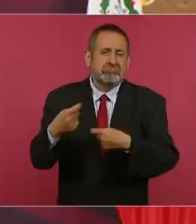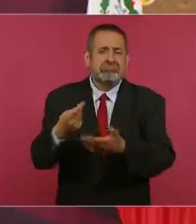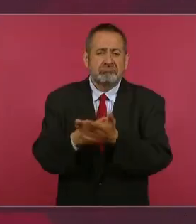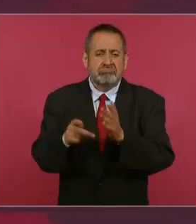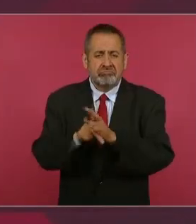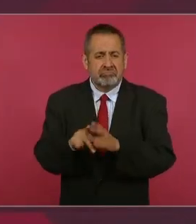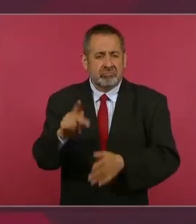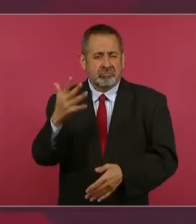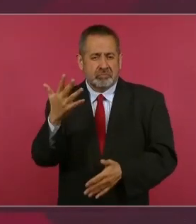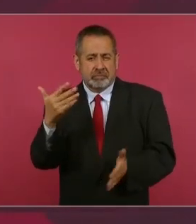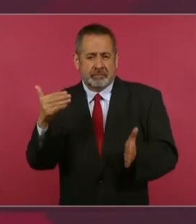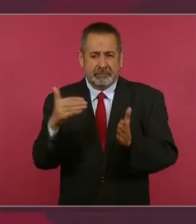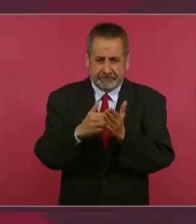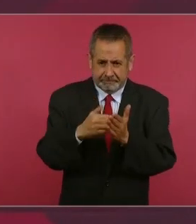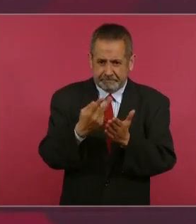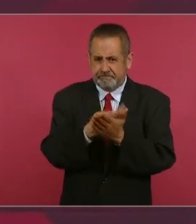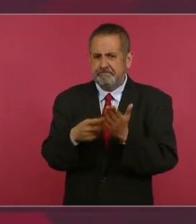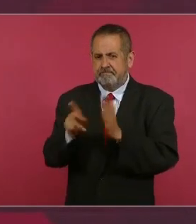como 50,000